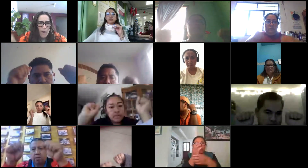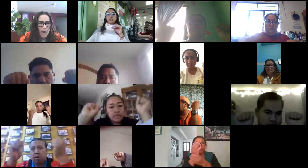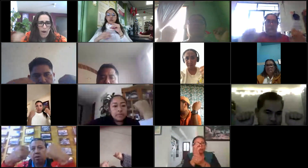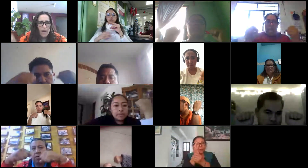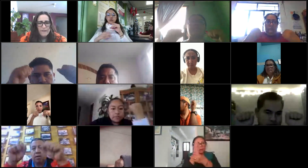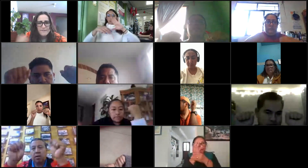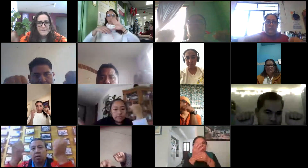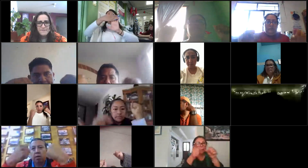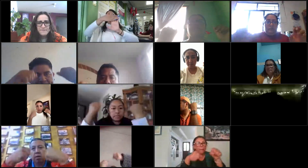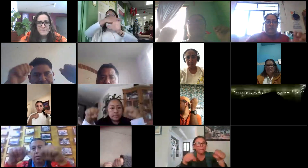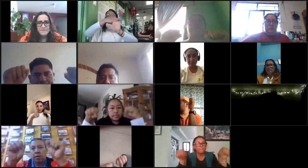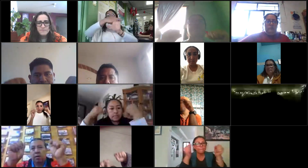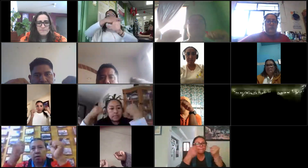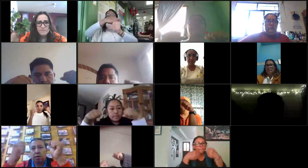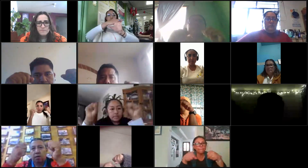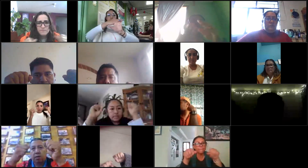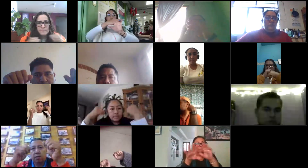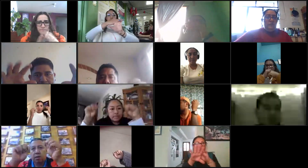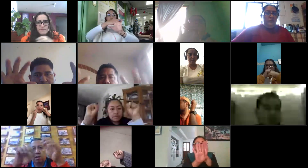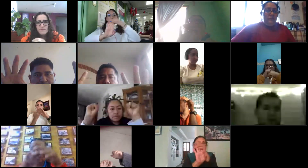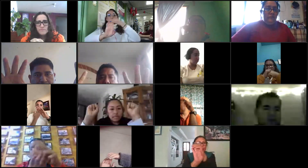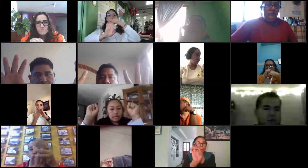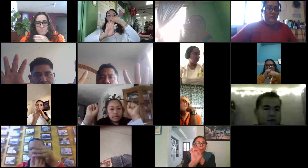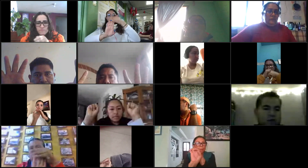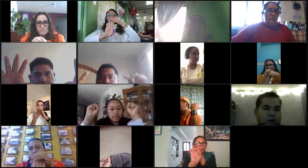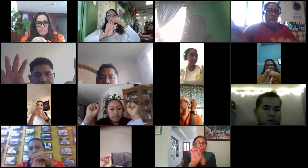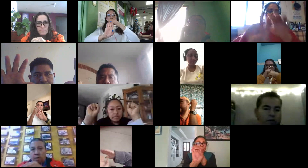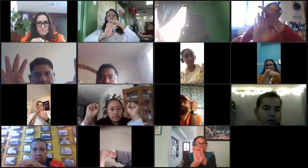4, 5. Estiramos los dedos.